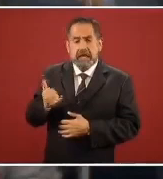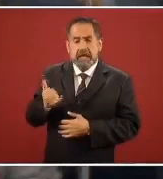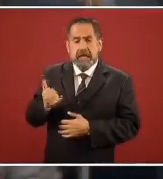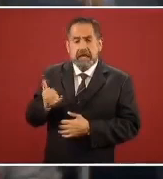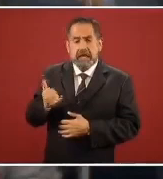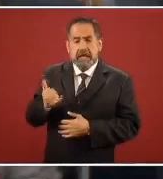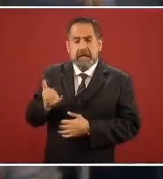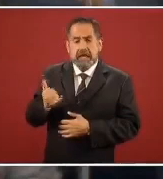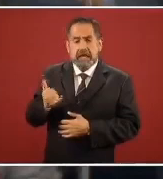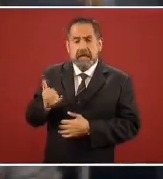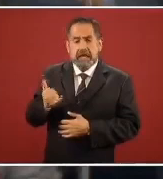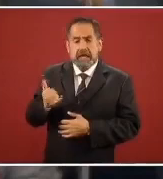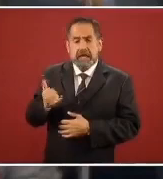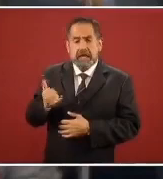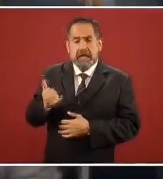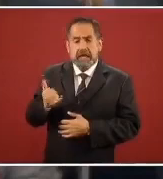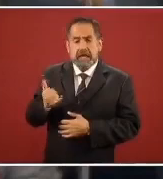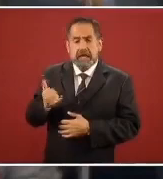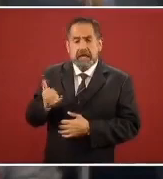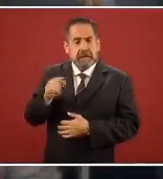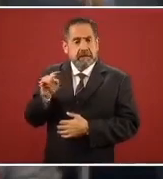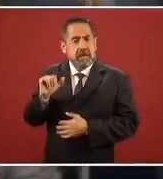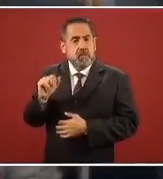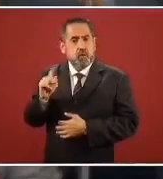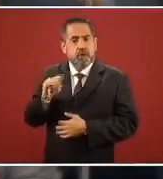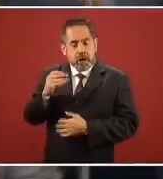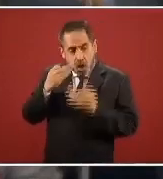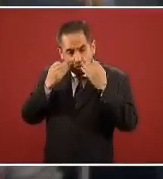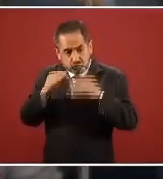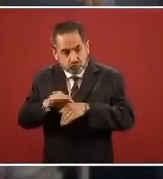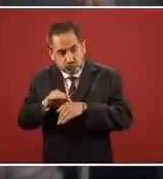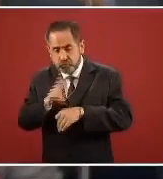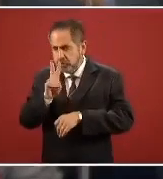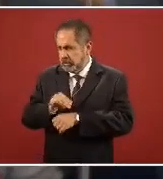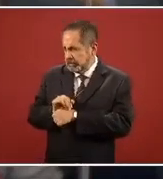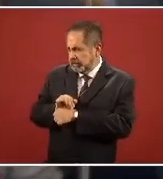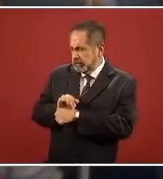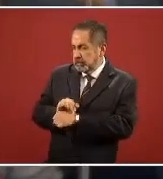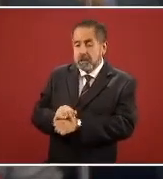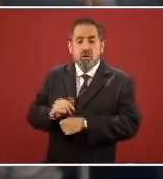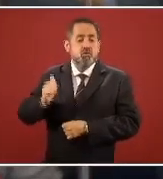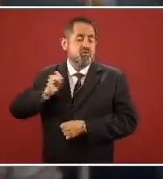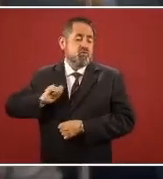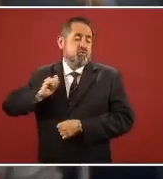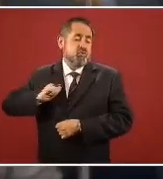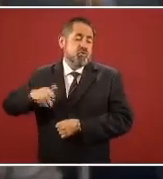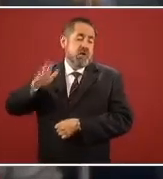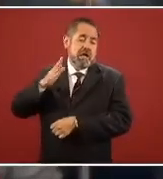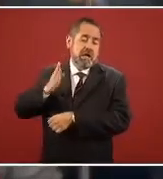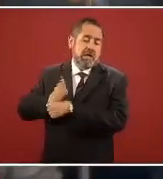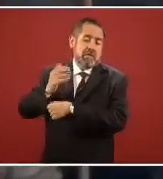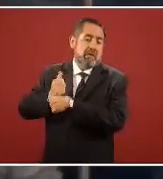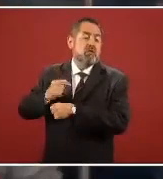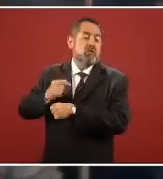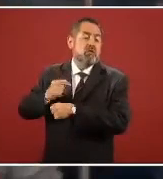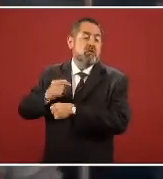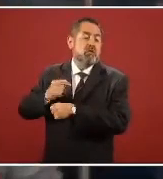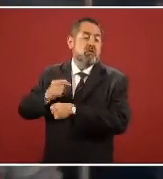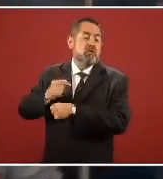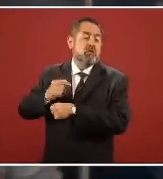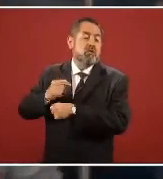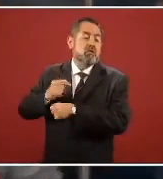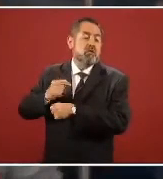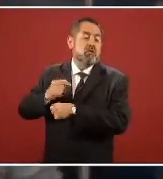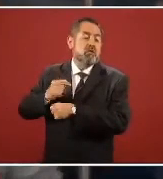communities, mixtecas y zapotecas. Según investigaciones del INAH, lo jugaban nuestros antepasados en Monte Albán. And this